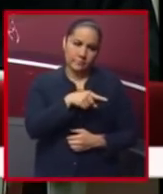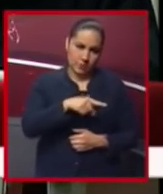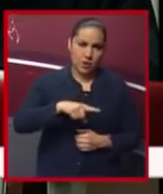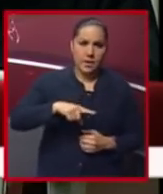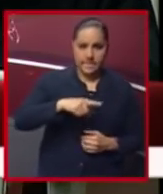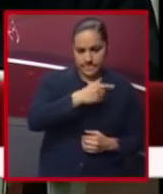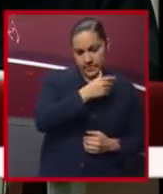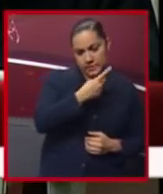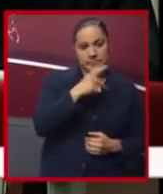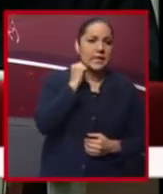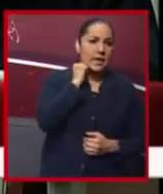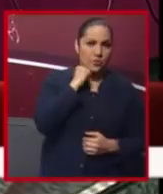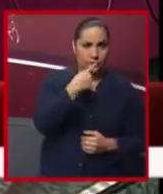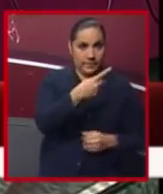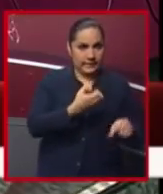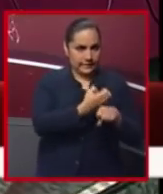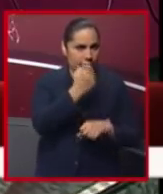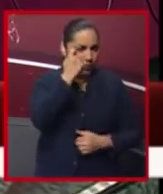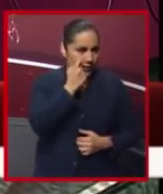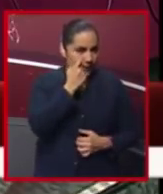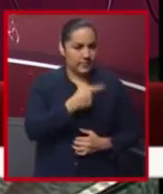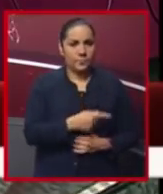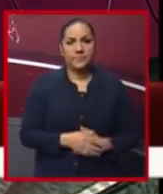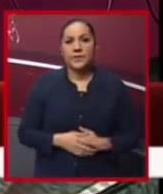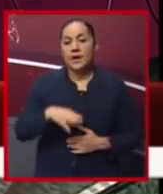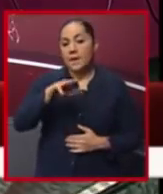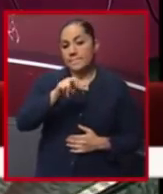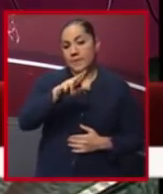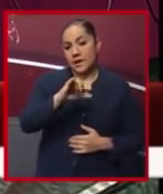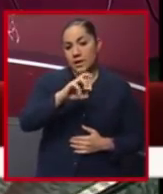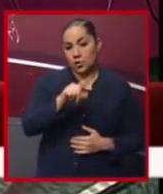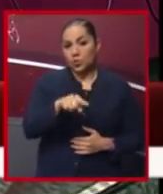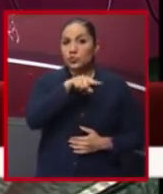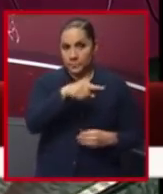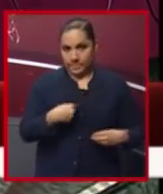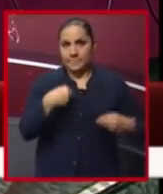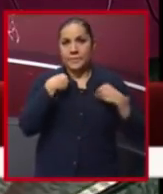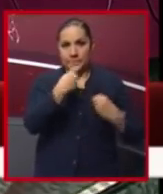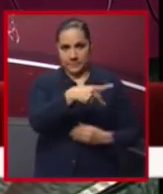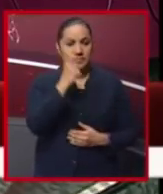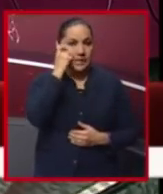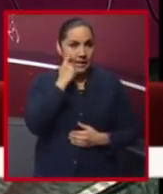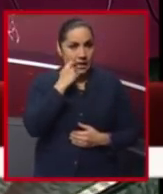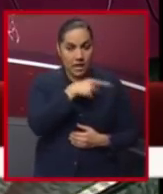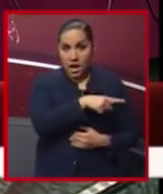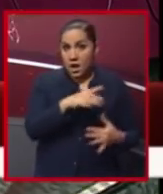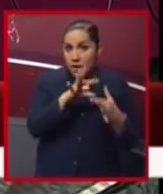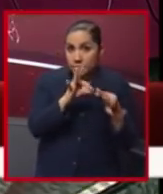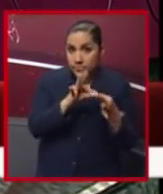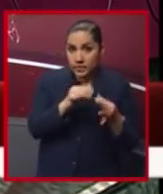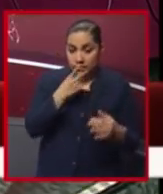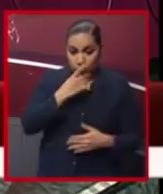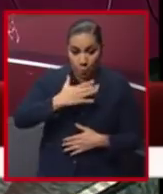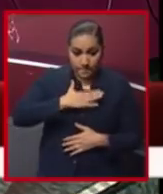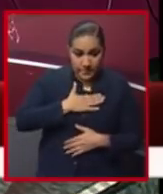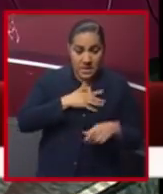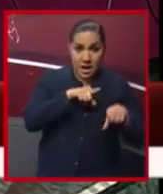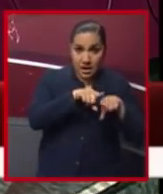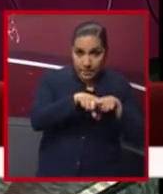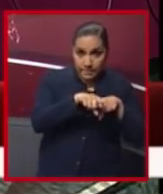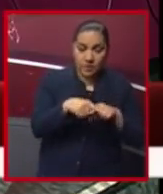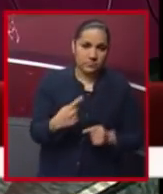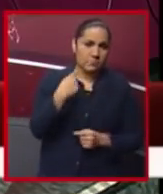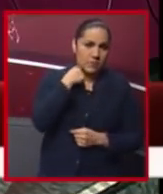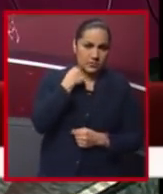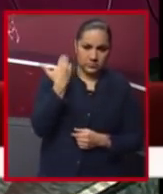María Cruz, habitante de esta sierra de la Sierra de Guerrero, cuyo hermano fue asesinado en 2011, ofreció un